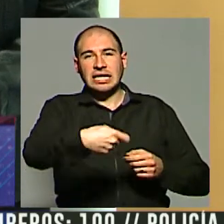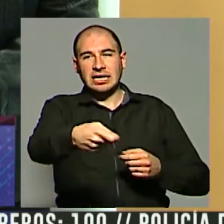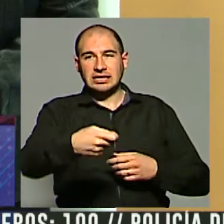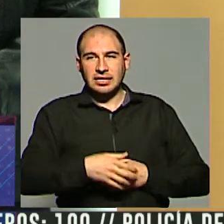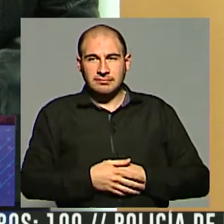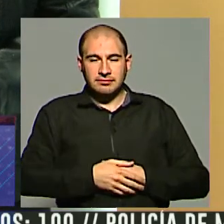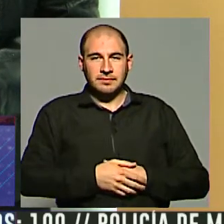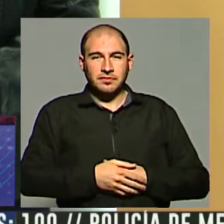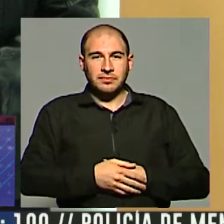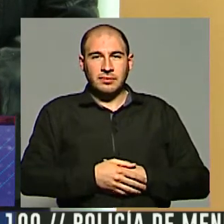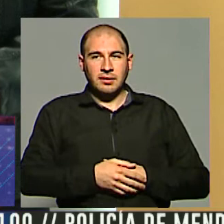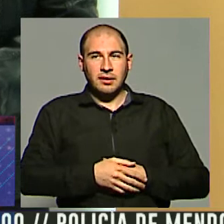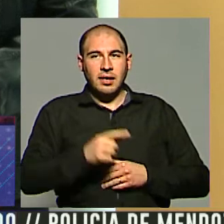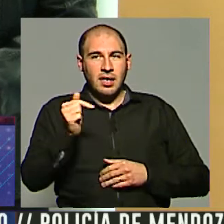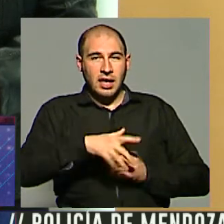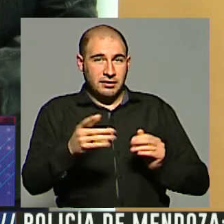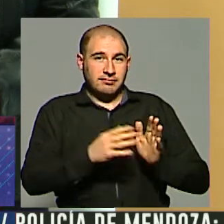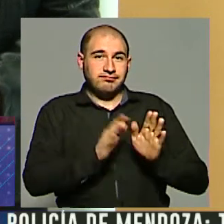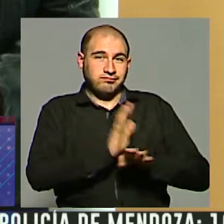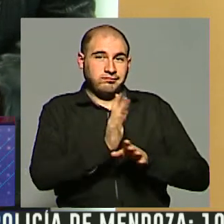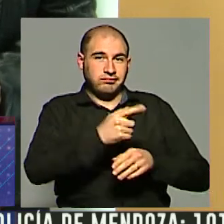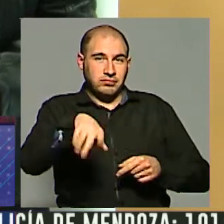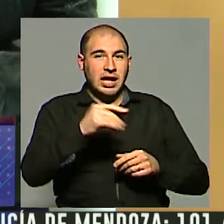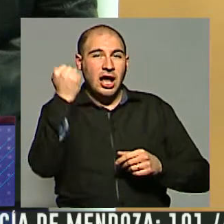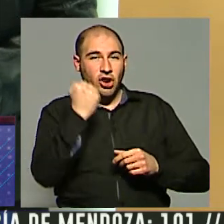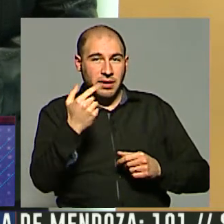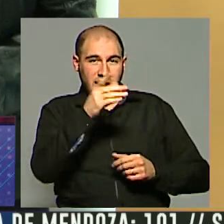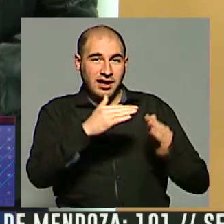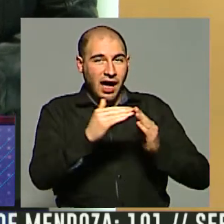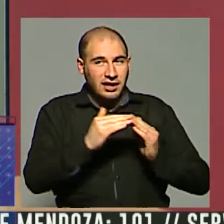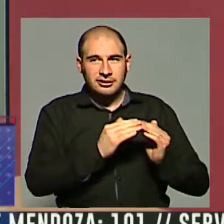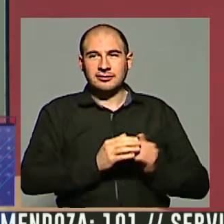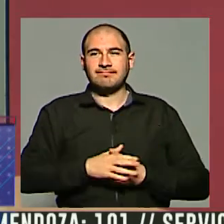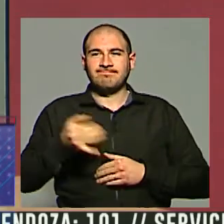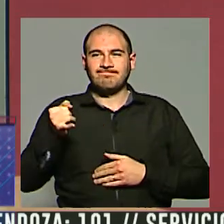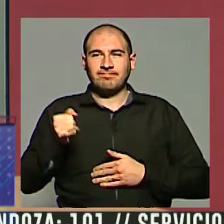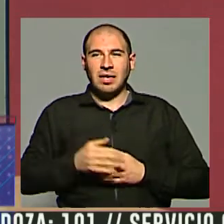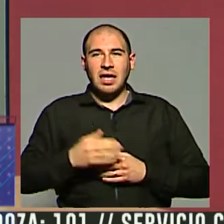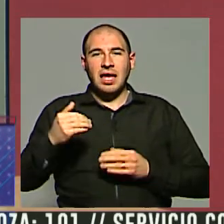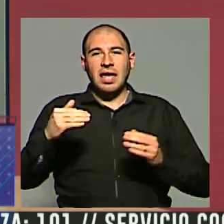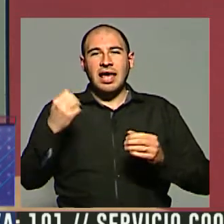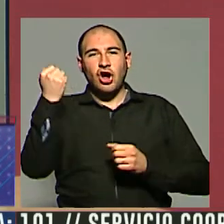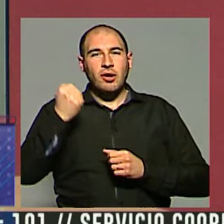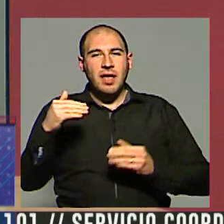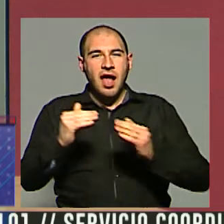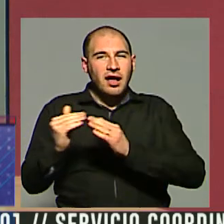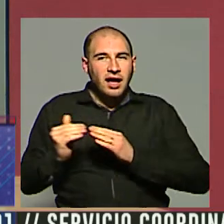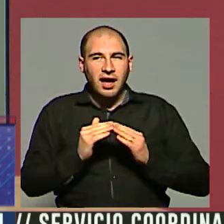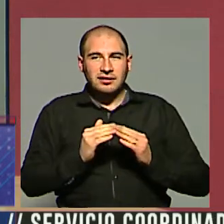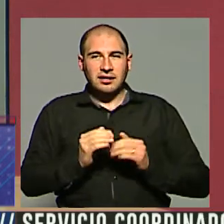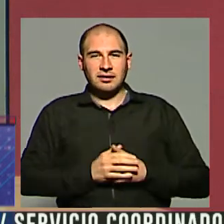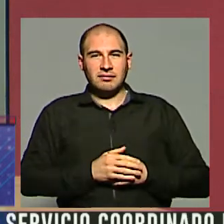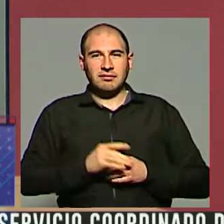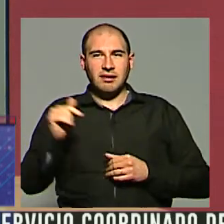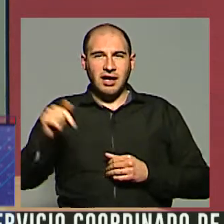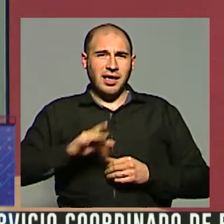crédito. Evidentemente esto es un reflejo de lo que está sucediendo con la economía de los hogares. Sí, la economía de los hogares está en principio